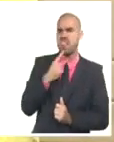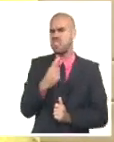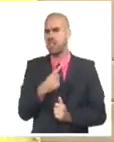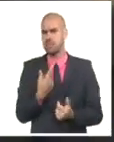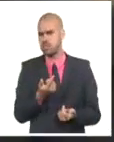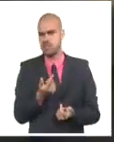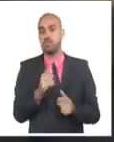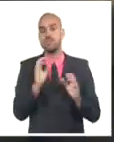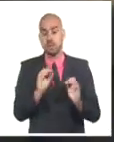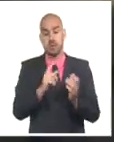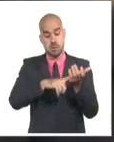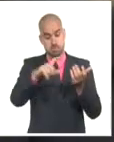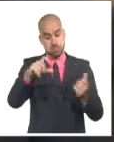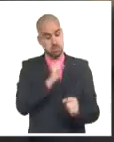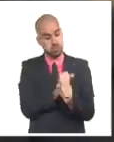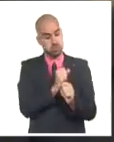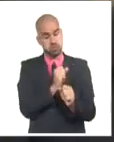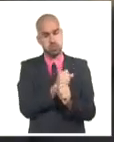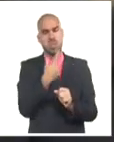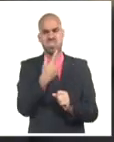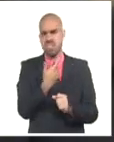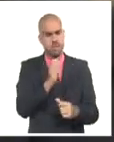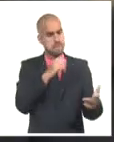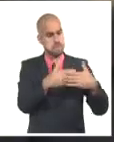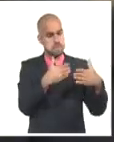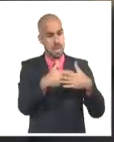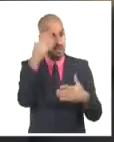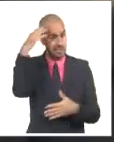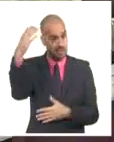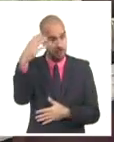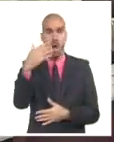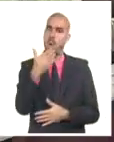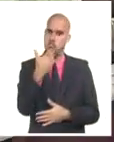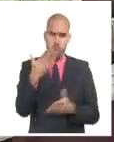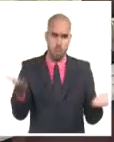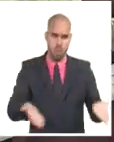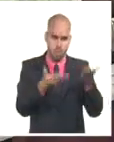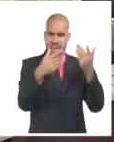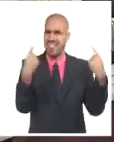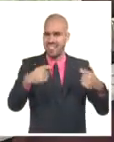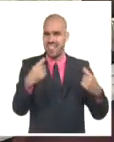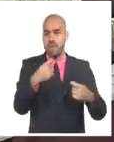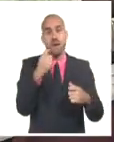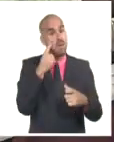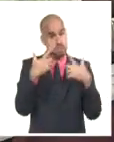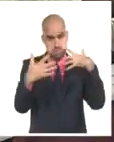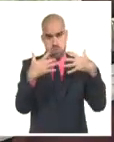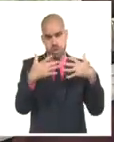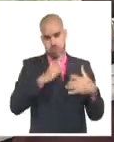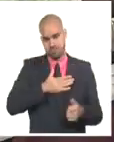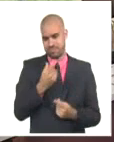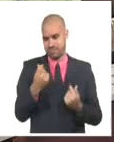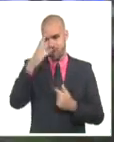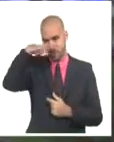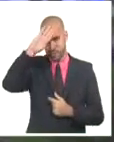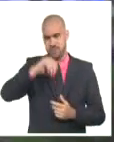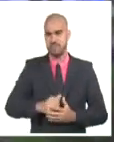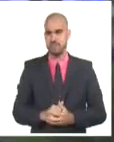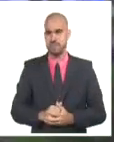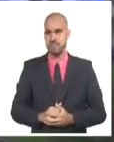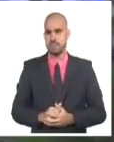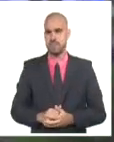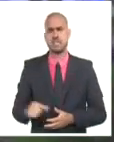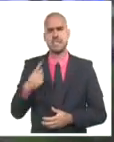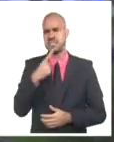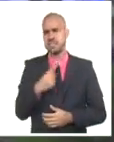papel de la organización en el impulso a la empresa estatal socialista como actor principal de la economía. Si no somos más eficientes